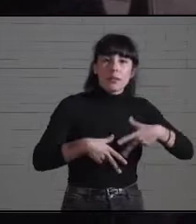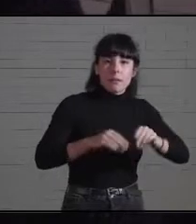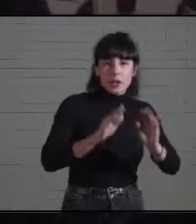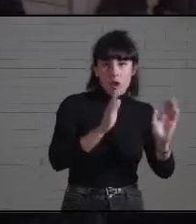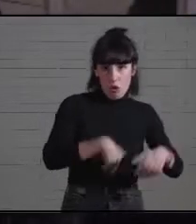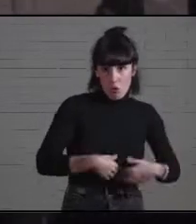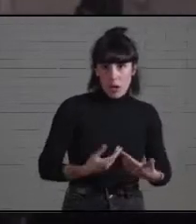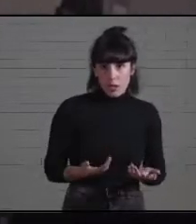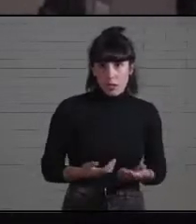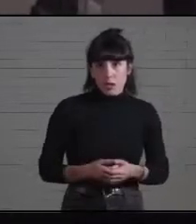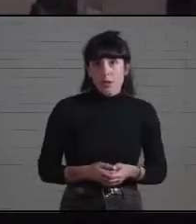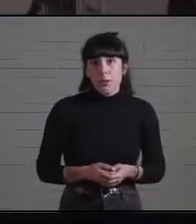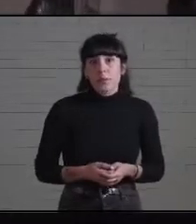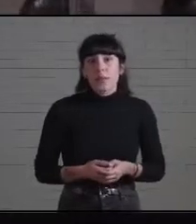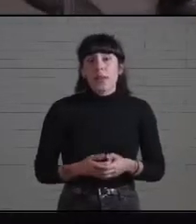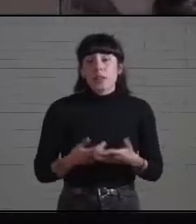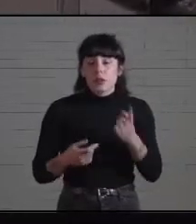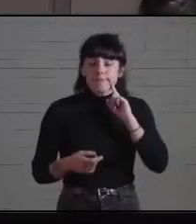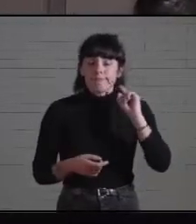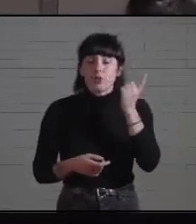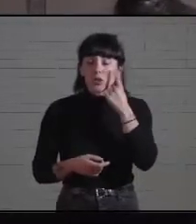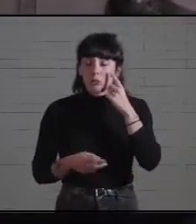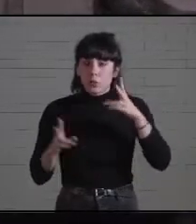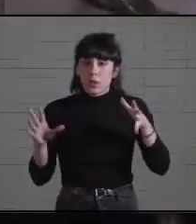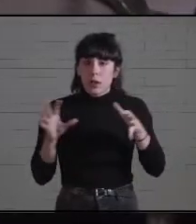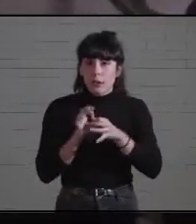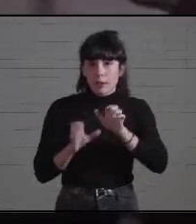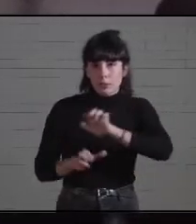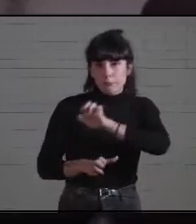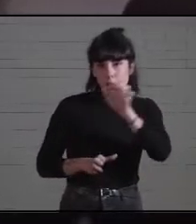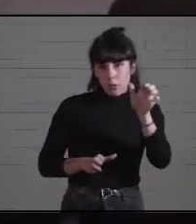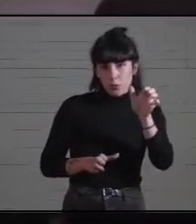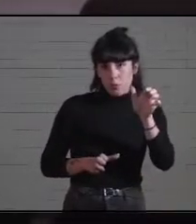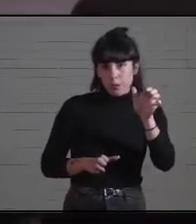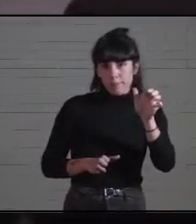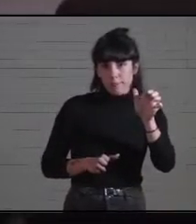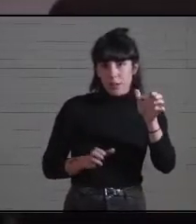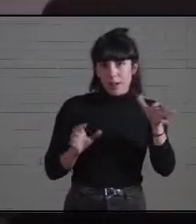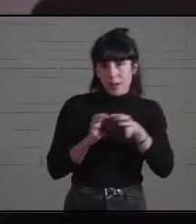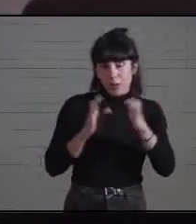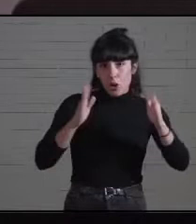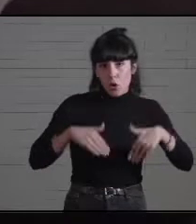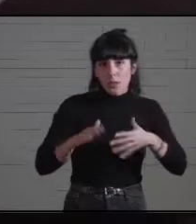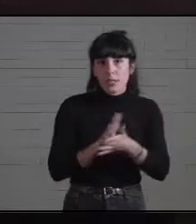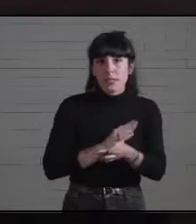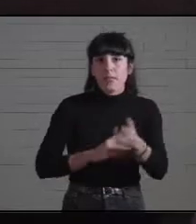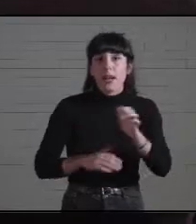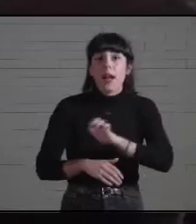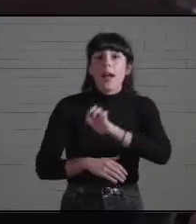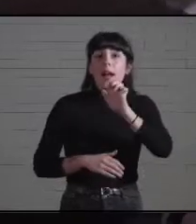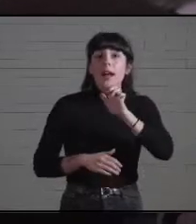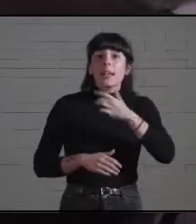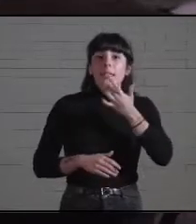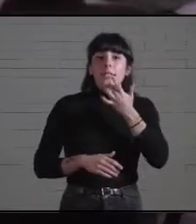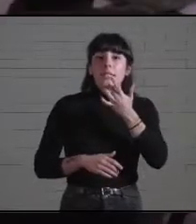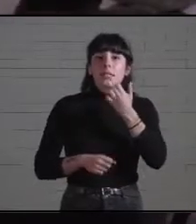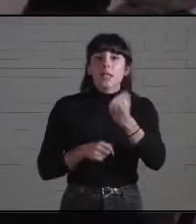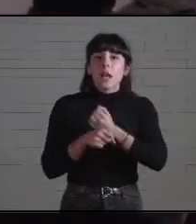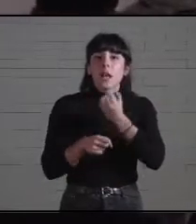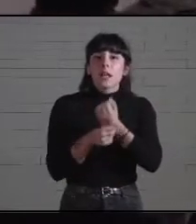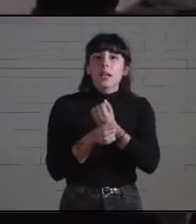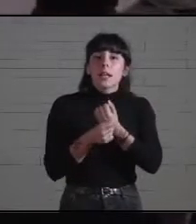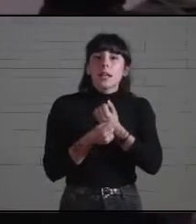Y vemos que, claro, la pérdida de empleo influye en el estrés económico de las familias. Y